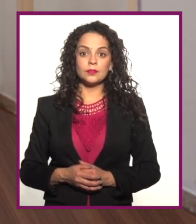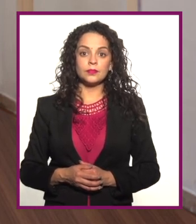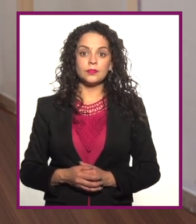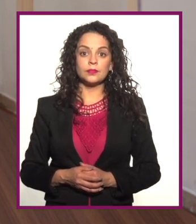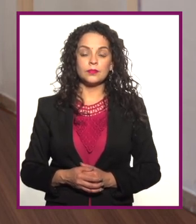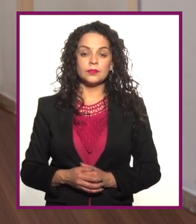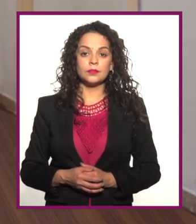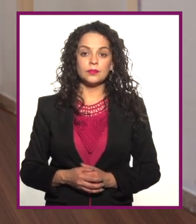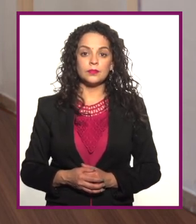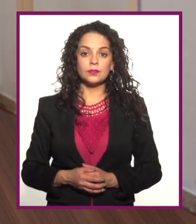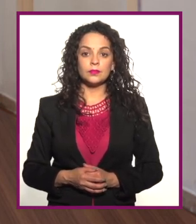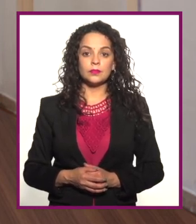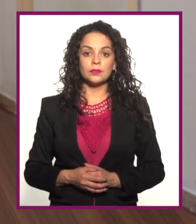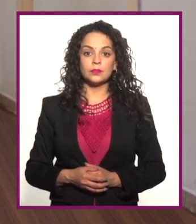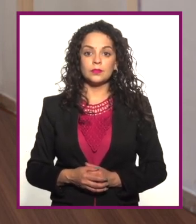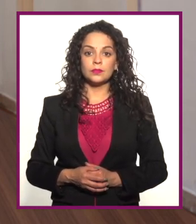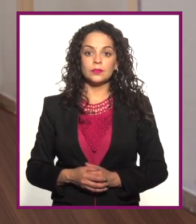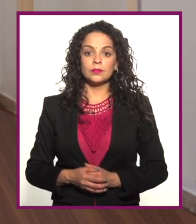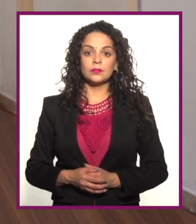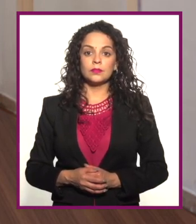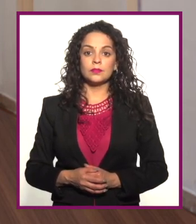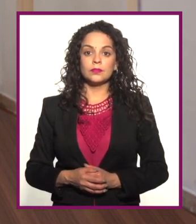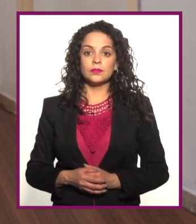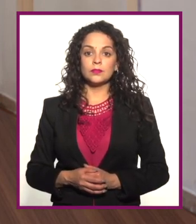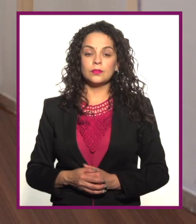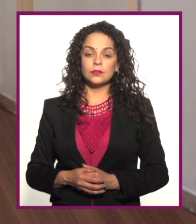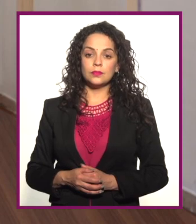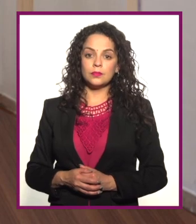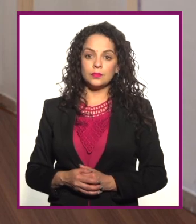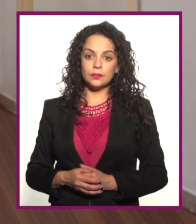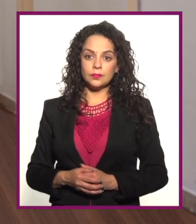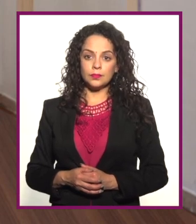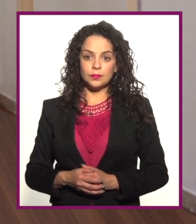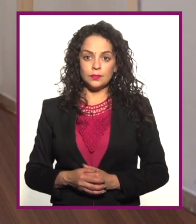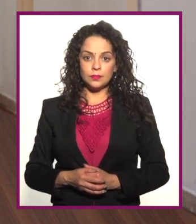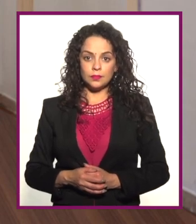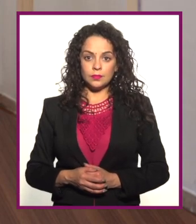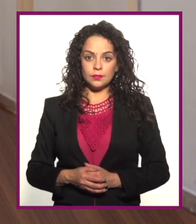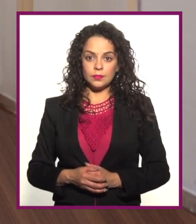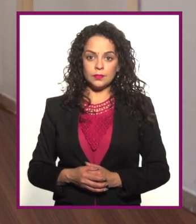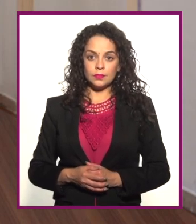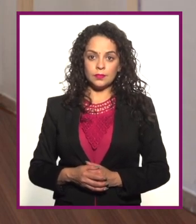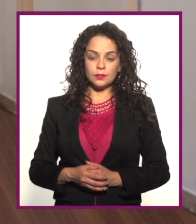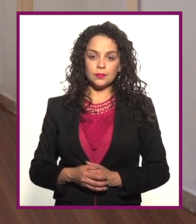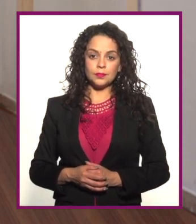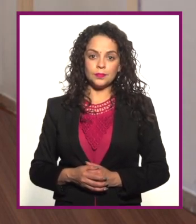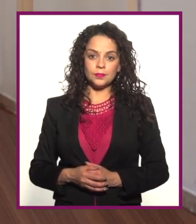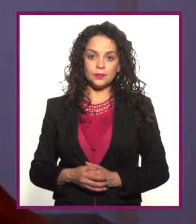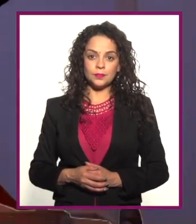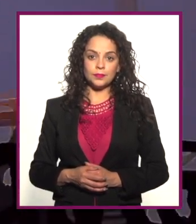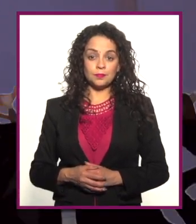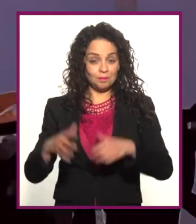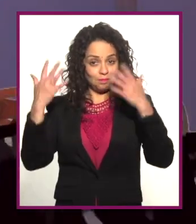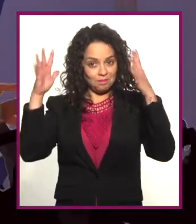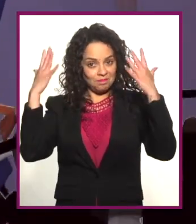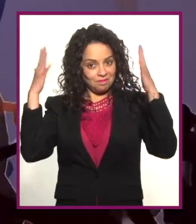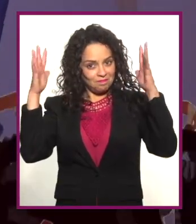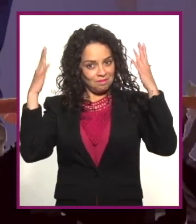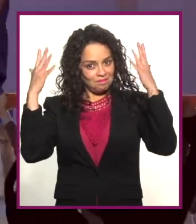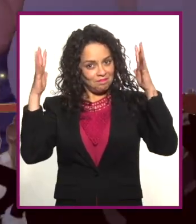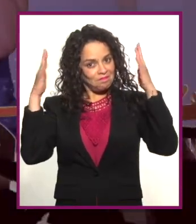quetzali, posteki, anochipa tlaticpac, sanachica yenican.